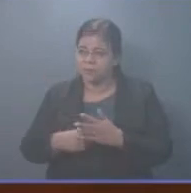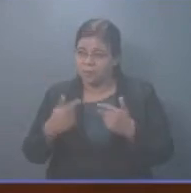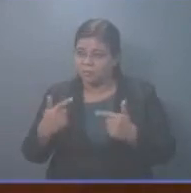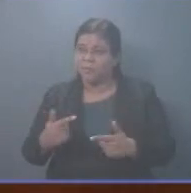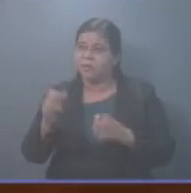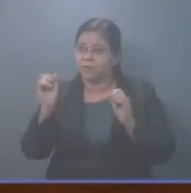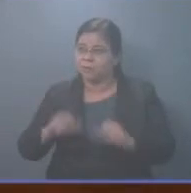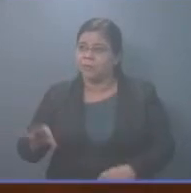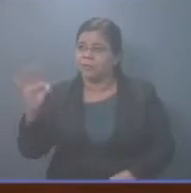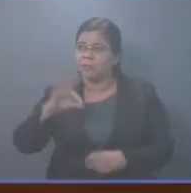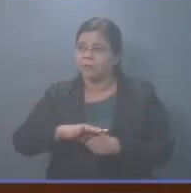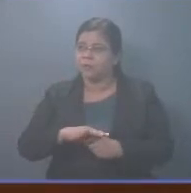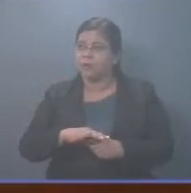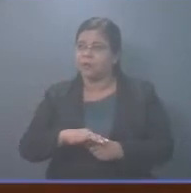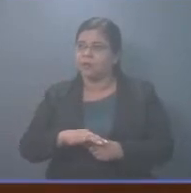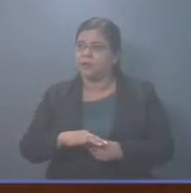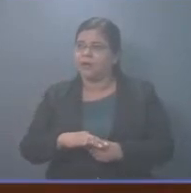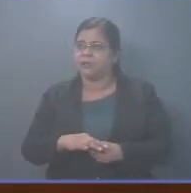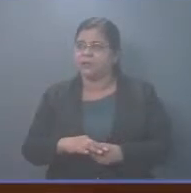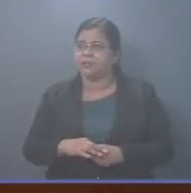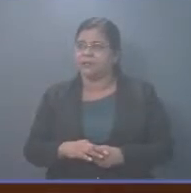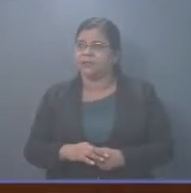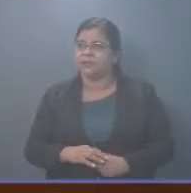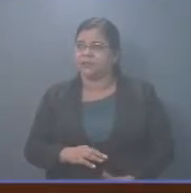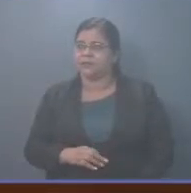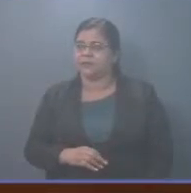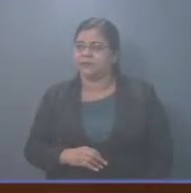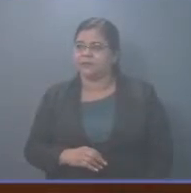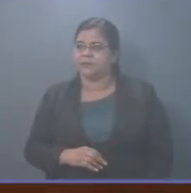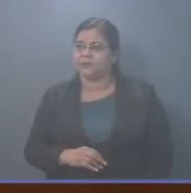favor emitir su voto. Sí.